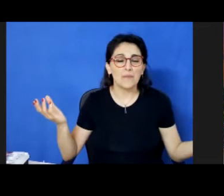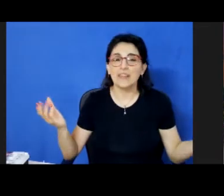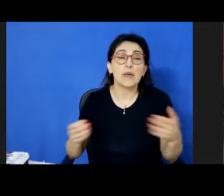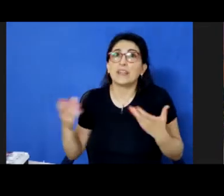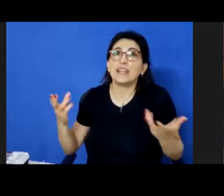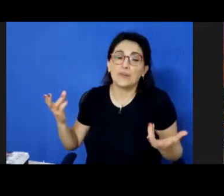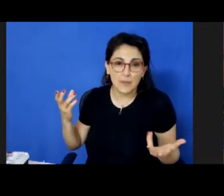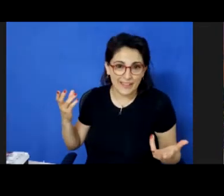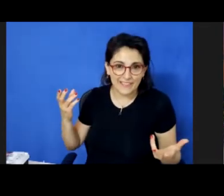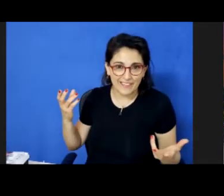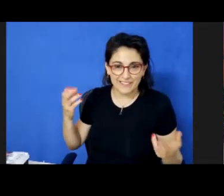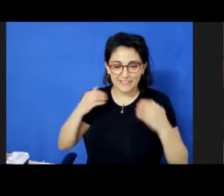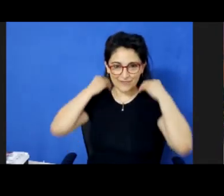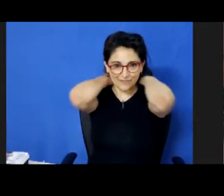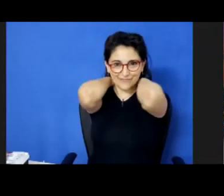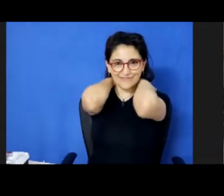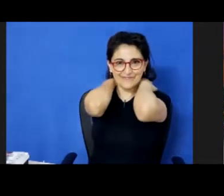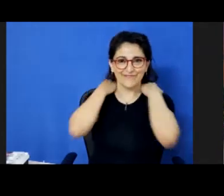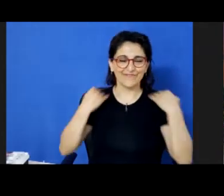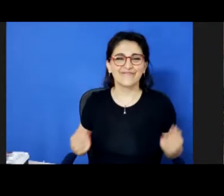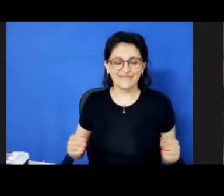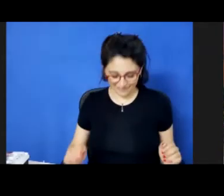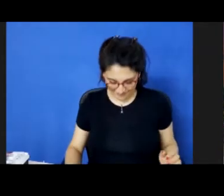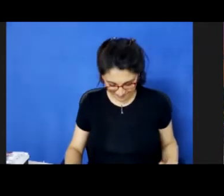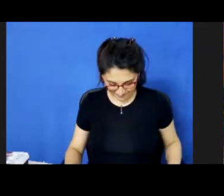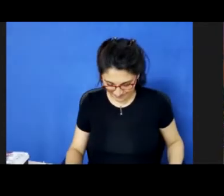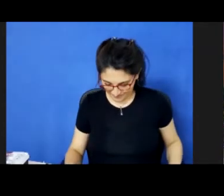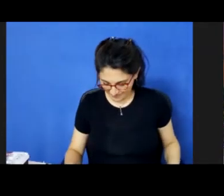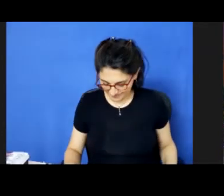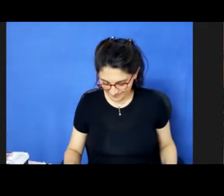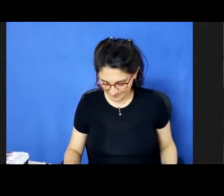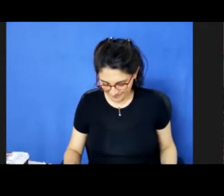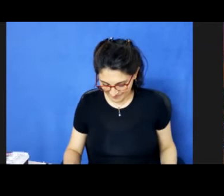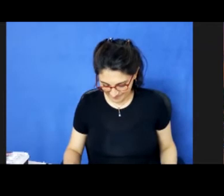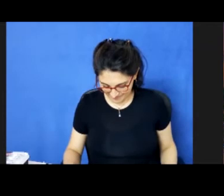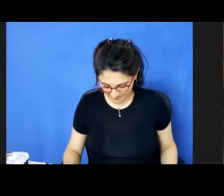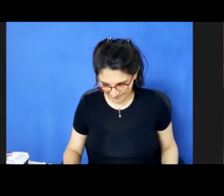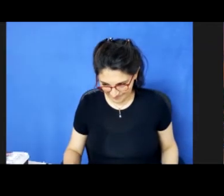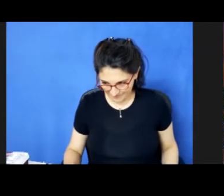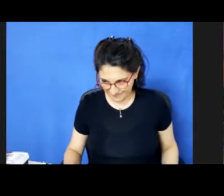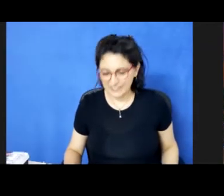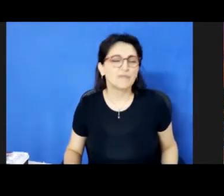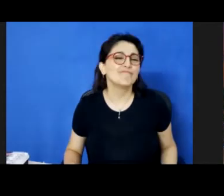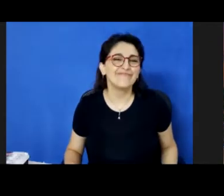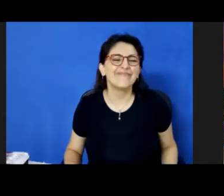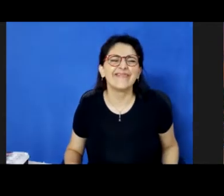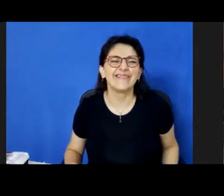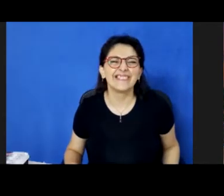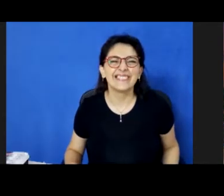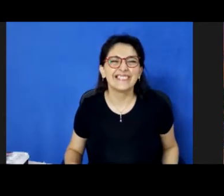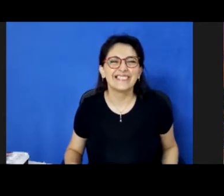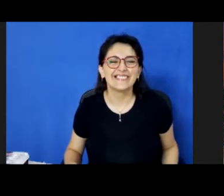2021 en vez de despedir el 2020. Por eso, no quiero ya de tan temprano arrancar con alcohol. Así que me